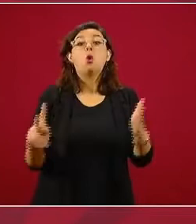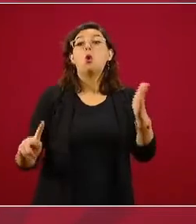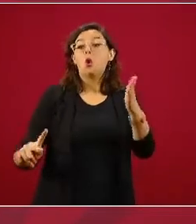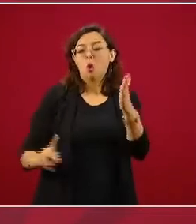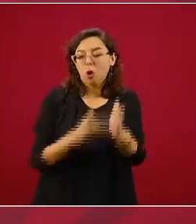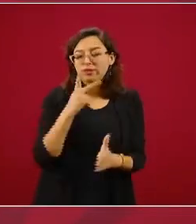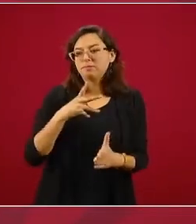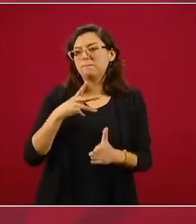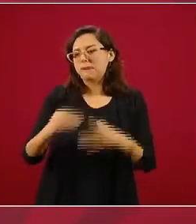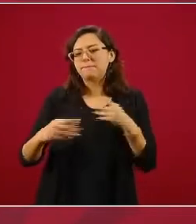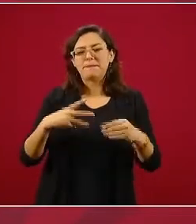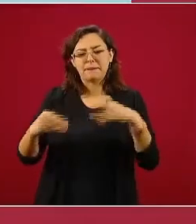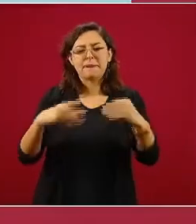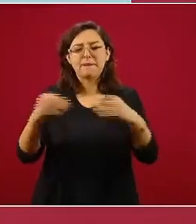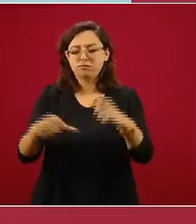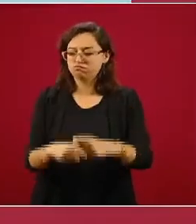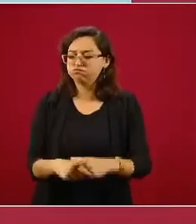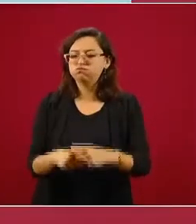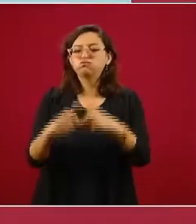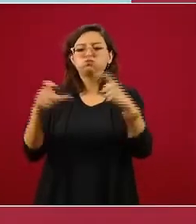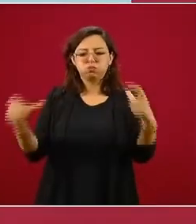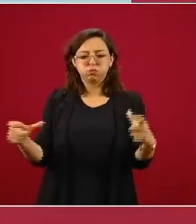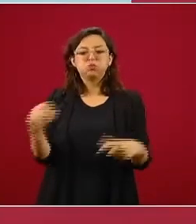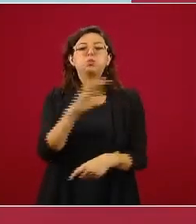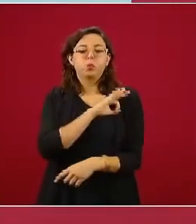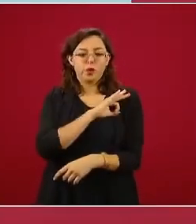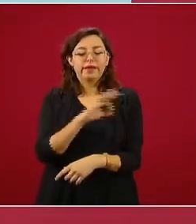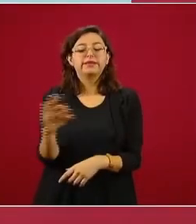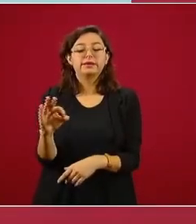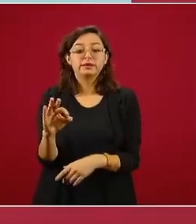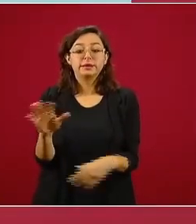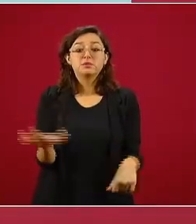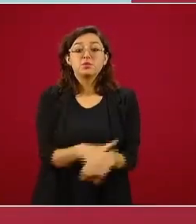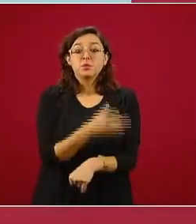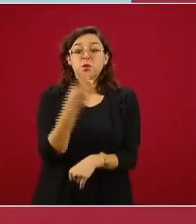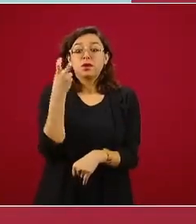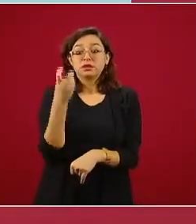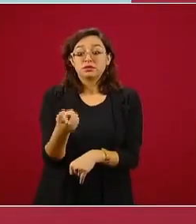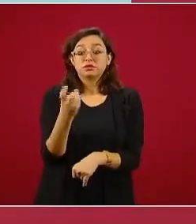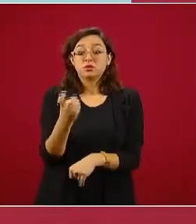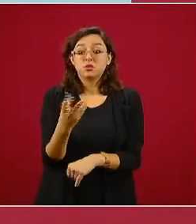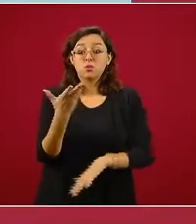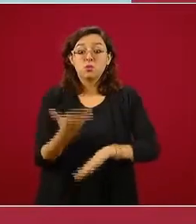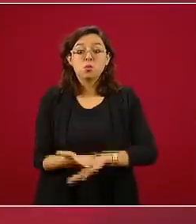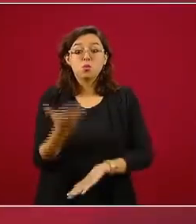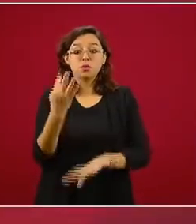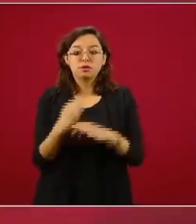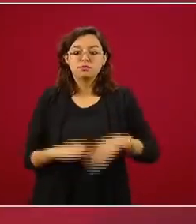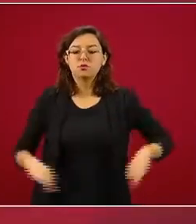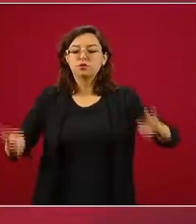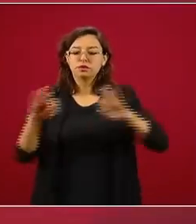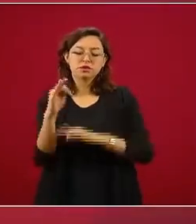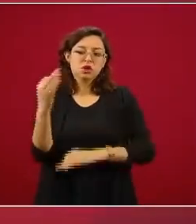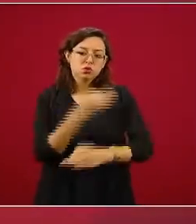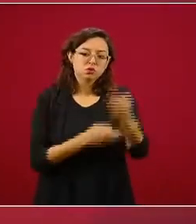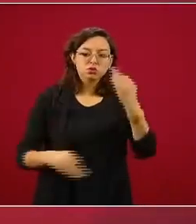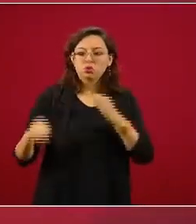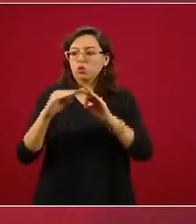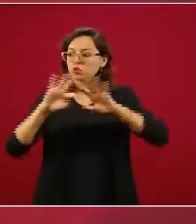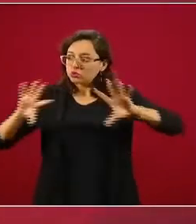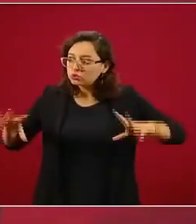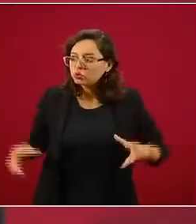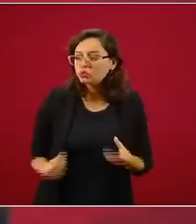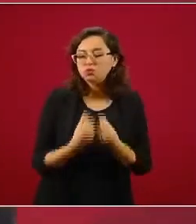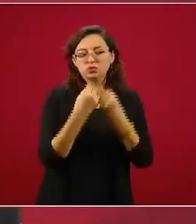de la epidemia en un sitio que se empiece a abrir. Por eso es muy importante la cooperación de todas